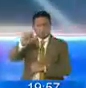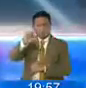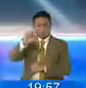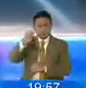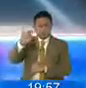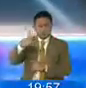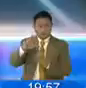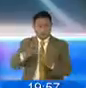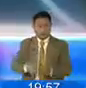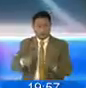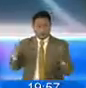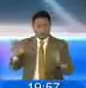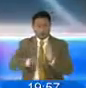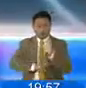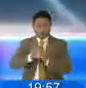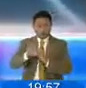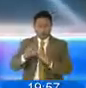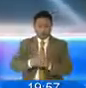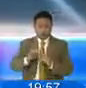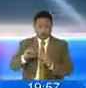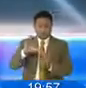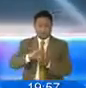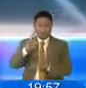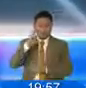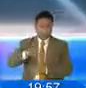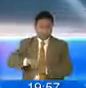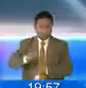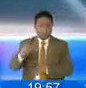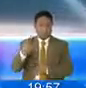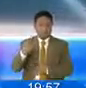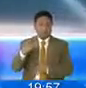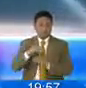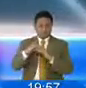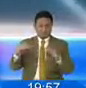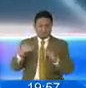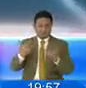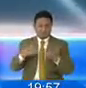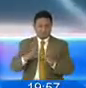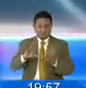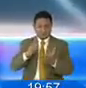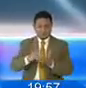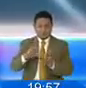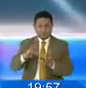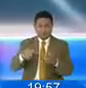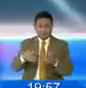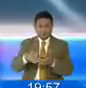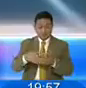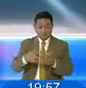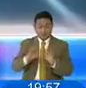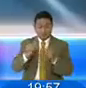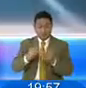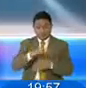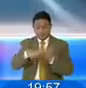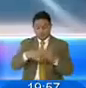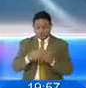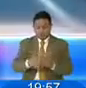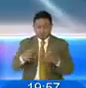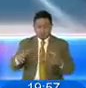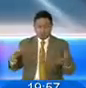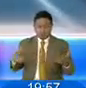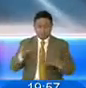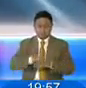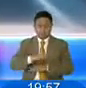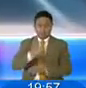o sea, con un centro turístico de primera clase, crecerá la parroquia, crecerá las familias, porque